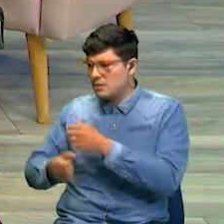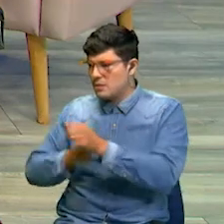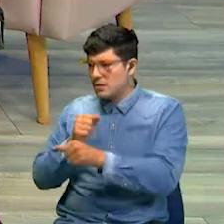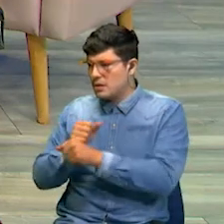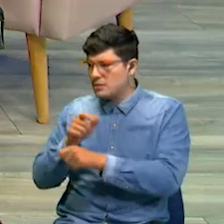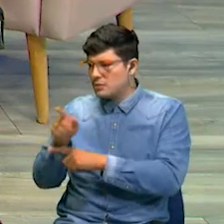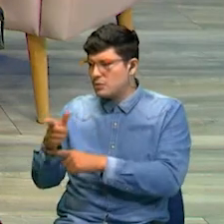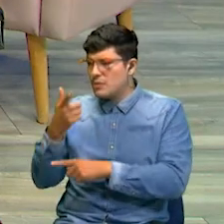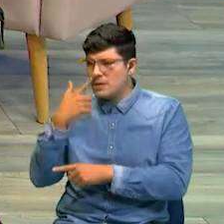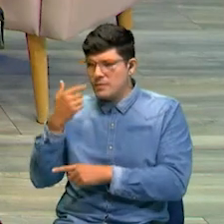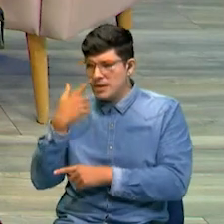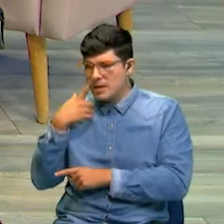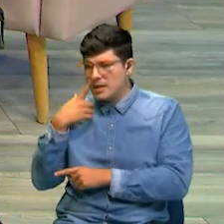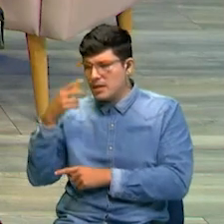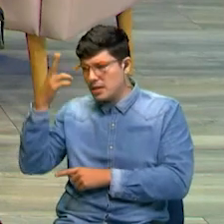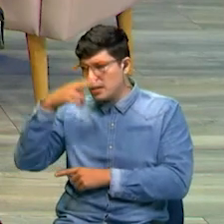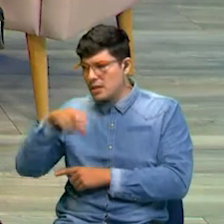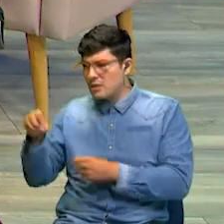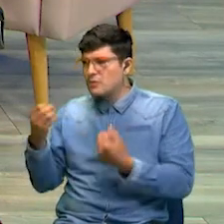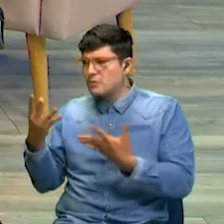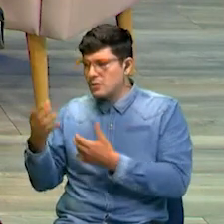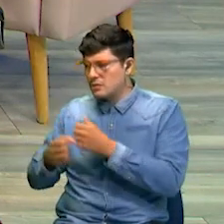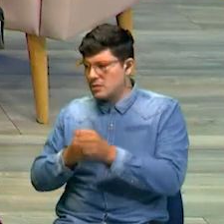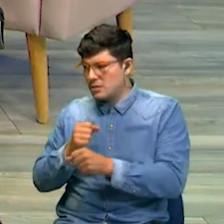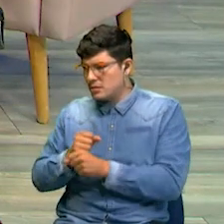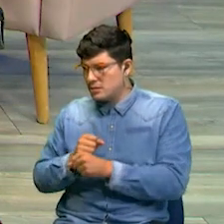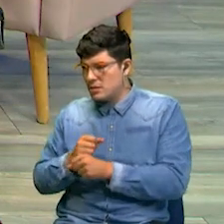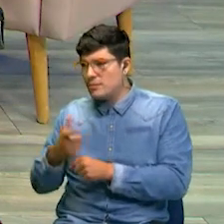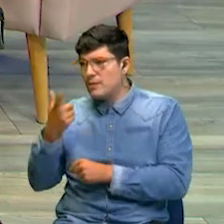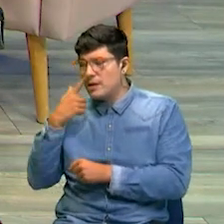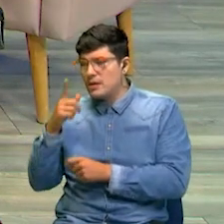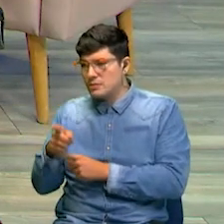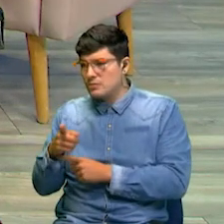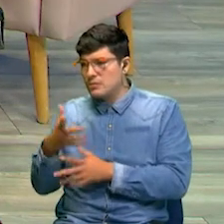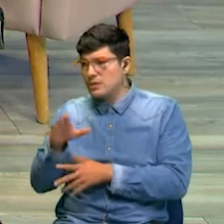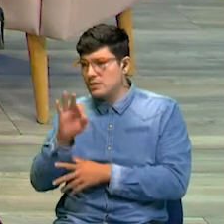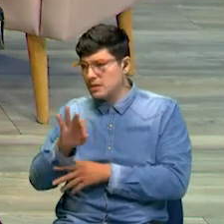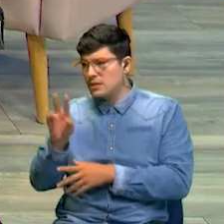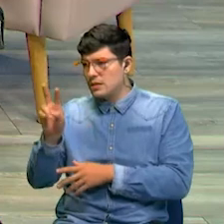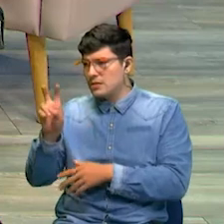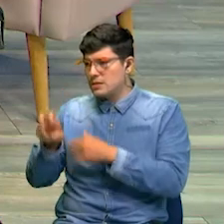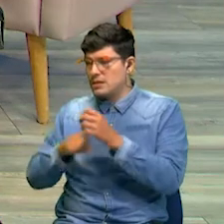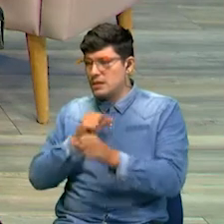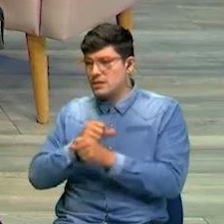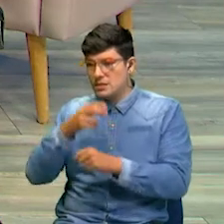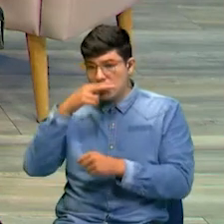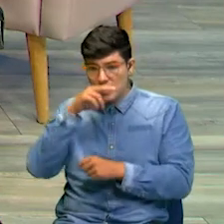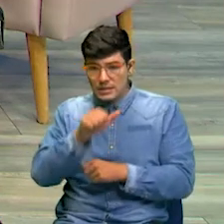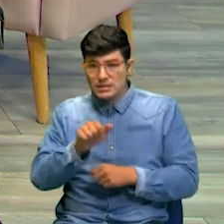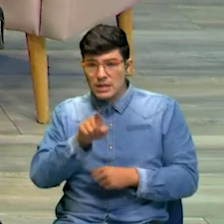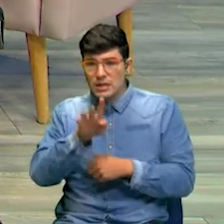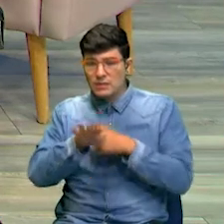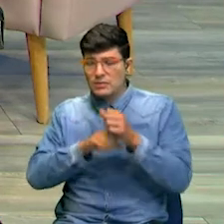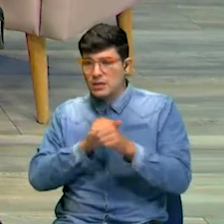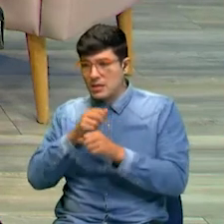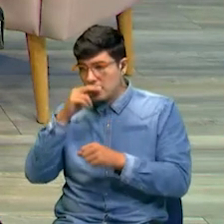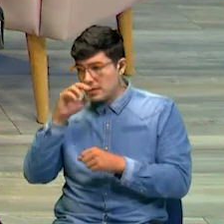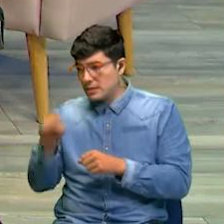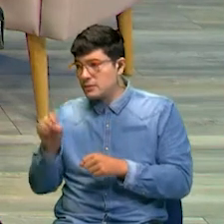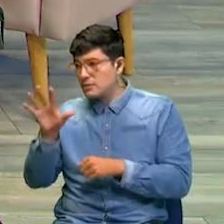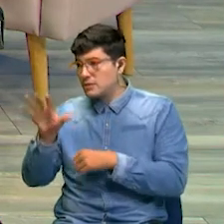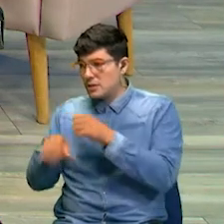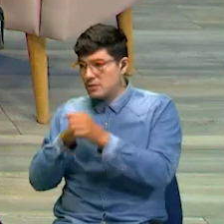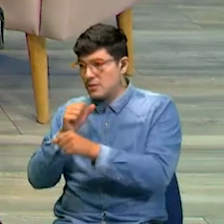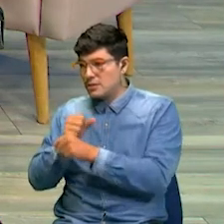¿Cuántos años tiene el papá y los hijos cuántos años tienen? El papá tiene 37 años, la niña tiene 14 y el niño tiene